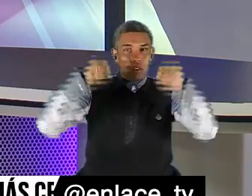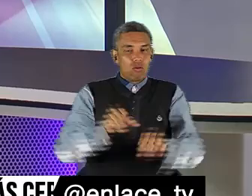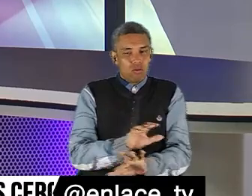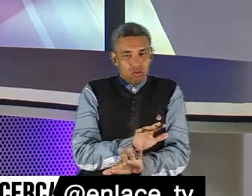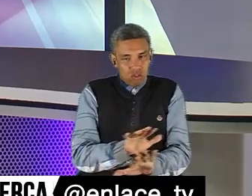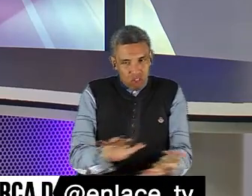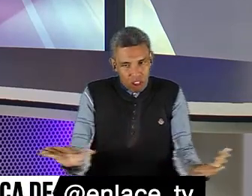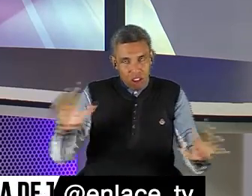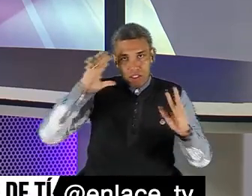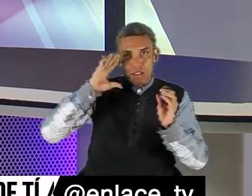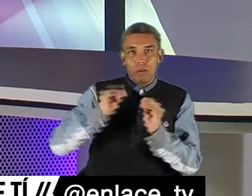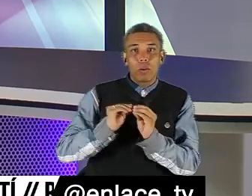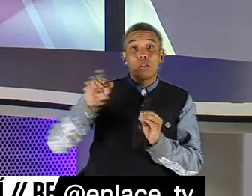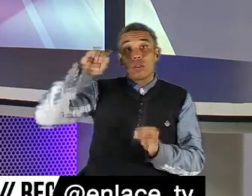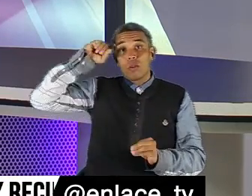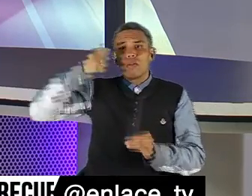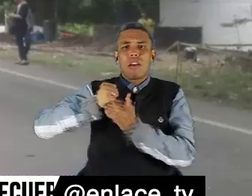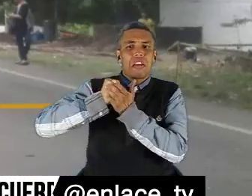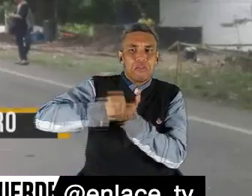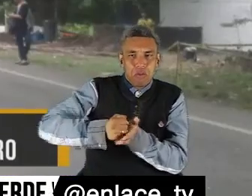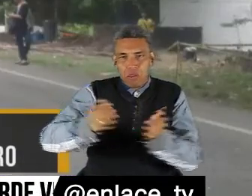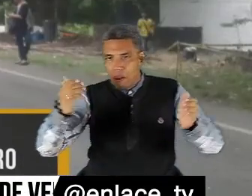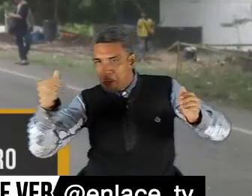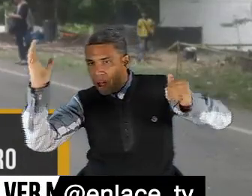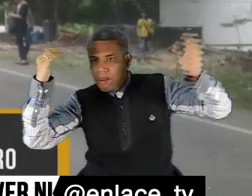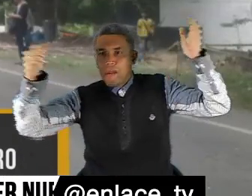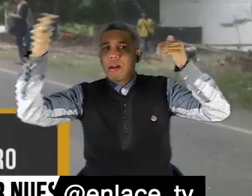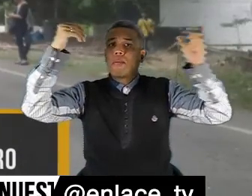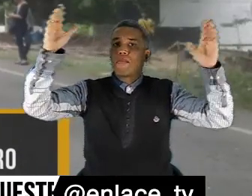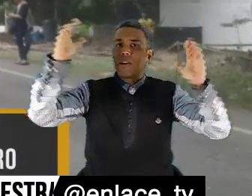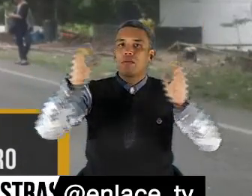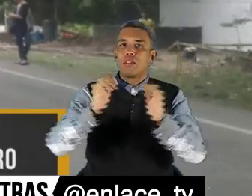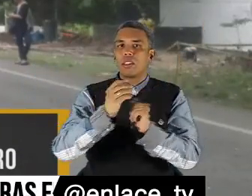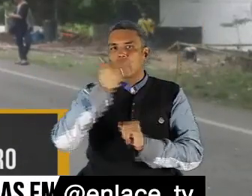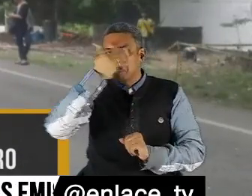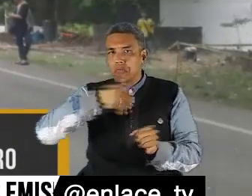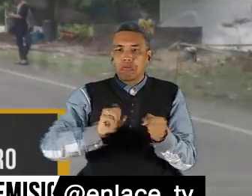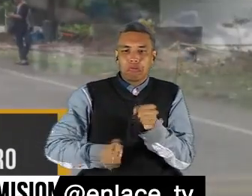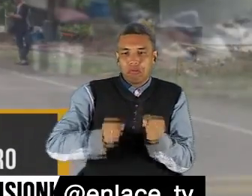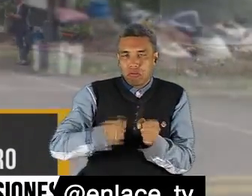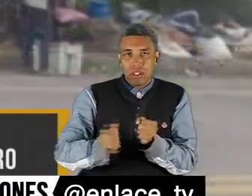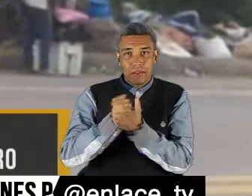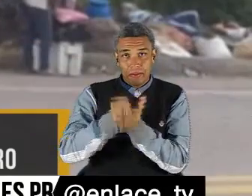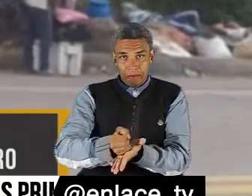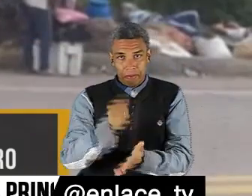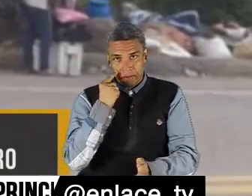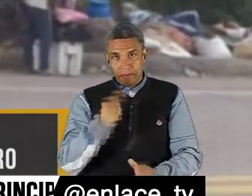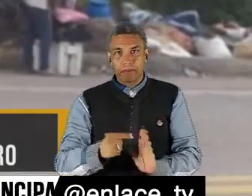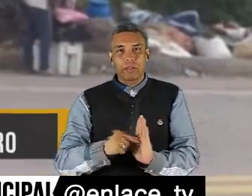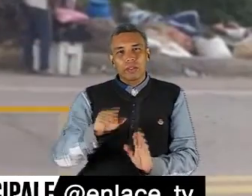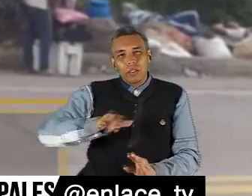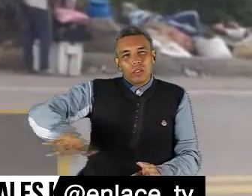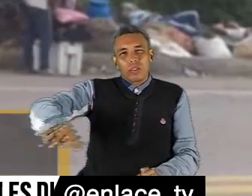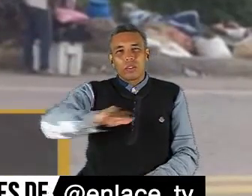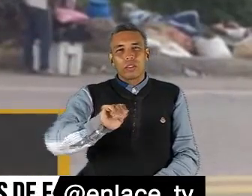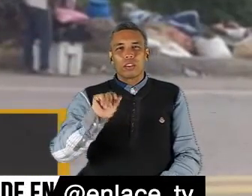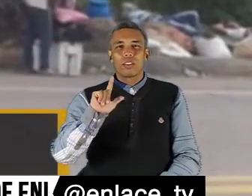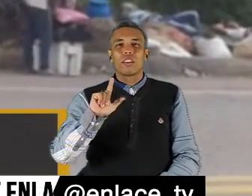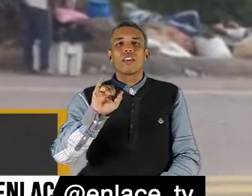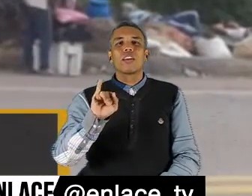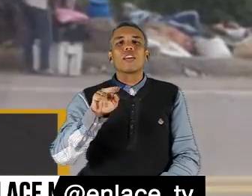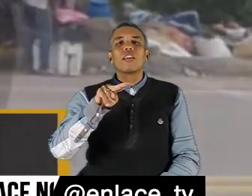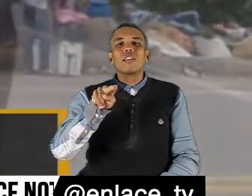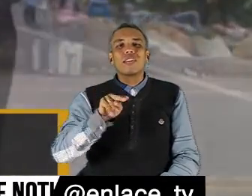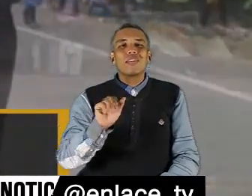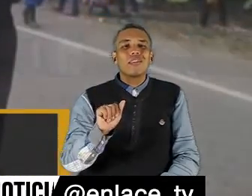gobierno seccional. A raíz de la situación de protesta presentada la mañana de este martes en el sitio de la Lizama por parte de los campesinos